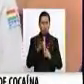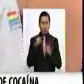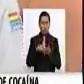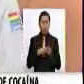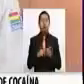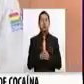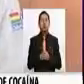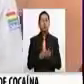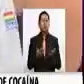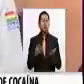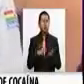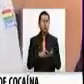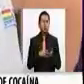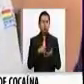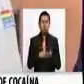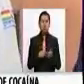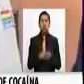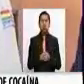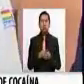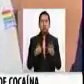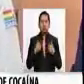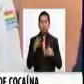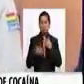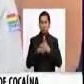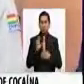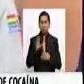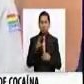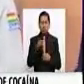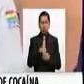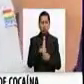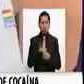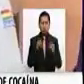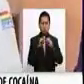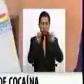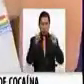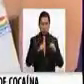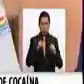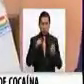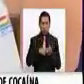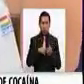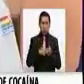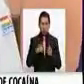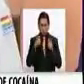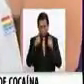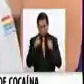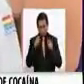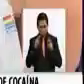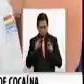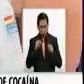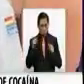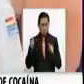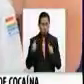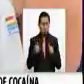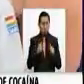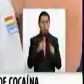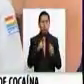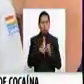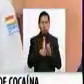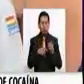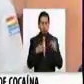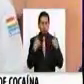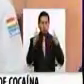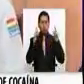en el cual realizó todo un sistema de seguimiento y se logró